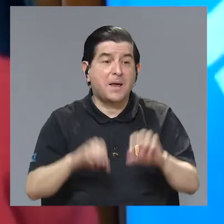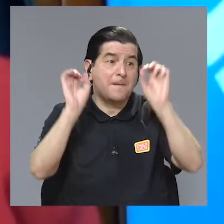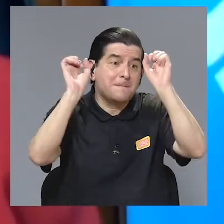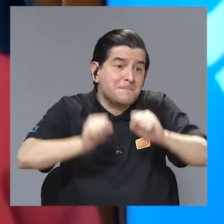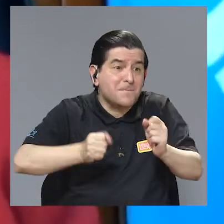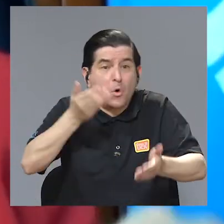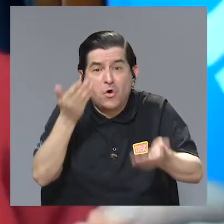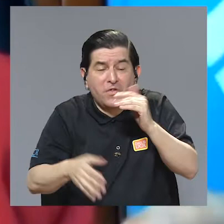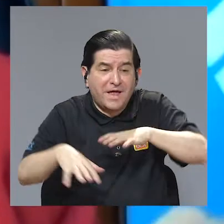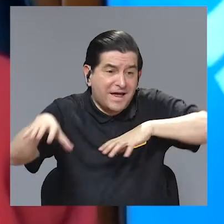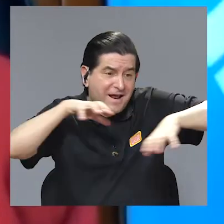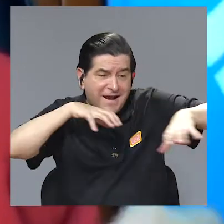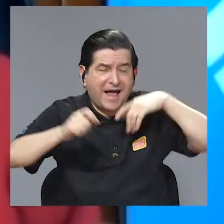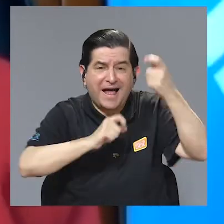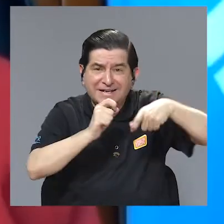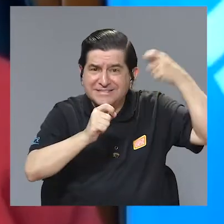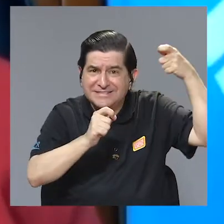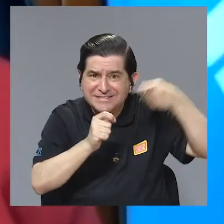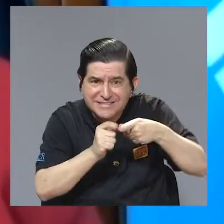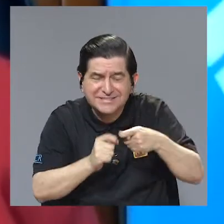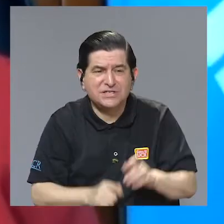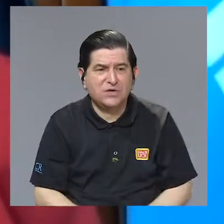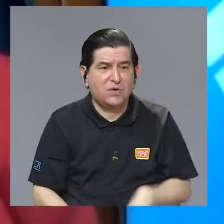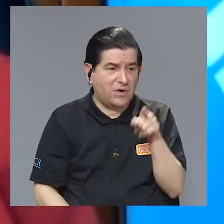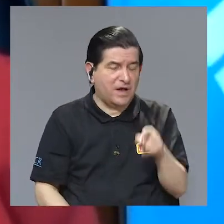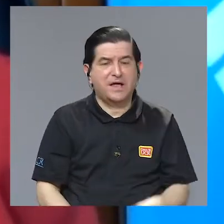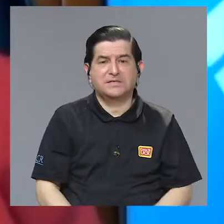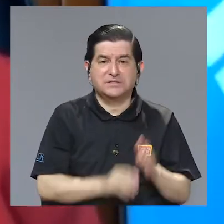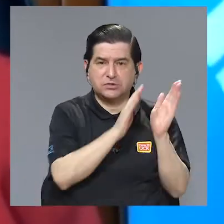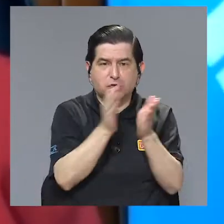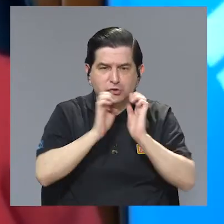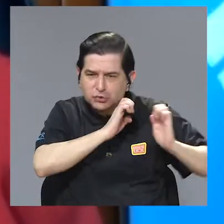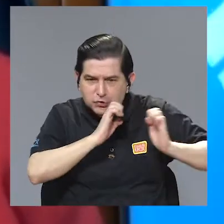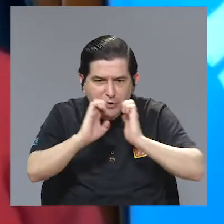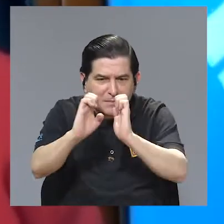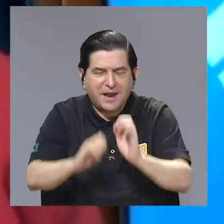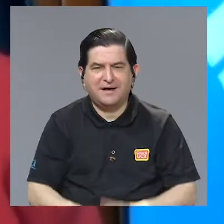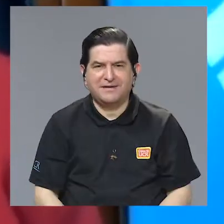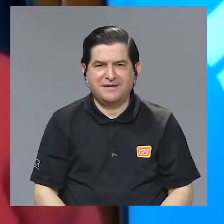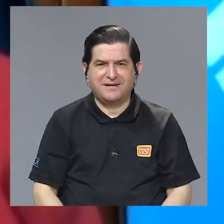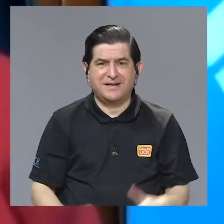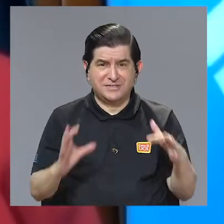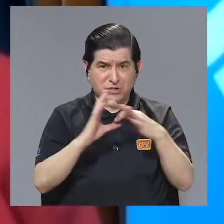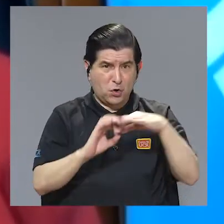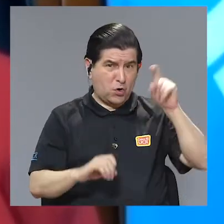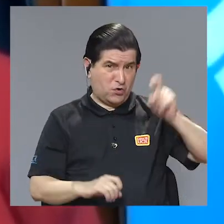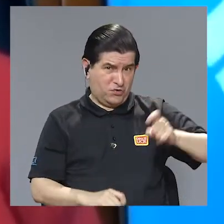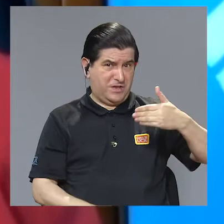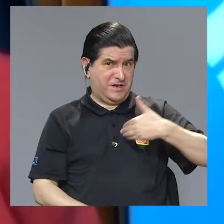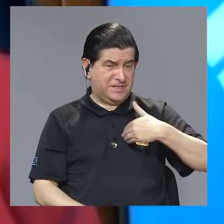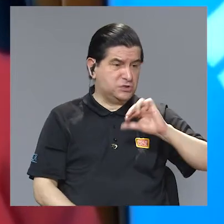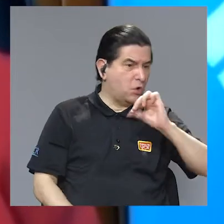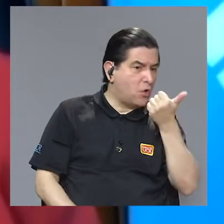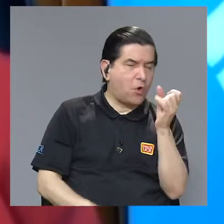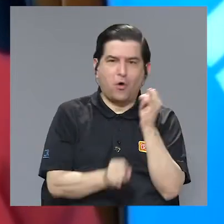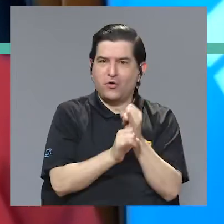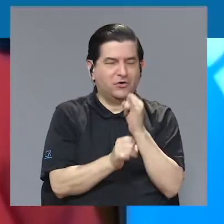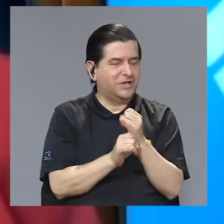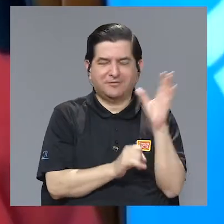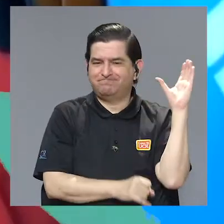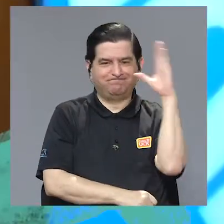para efectuar las acciones concretas que están en estos planes estratégicos, las coordinaciones que tienen que efectuarse con